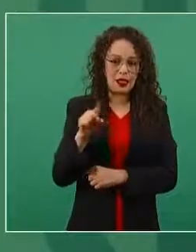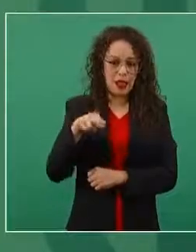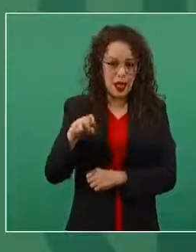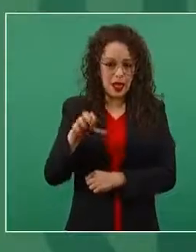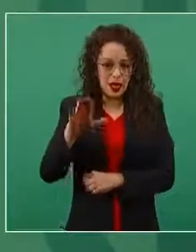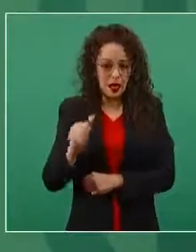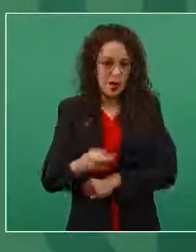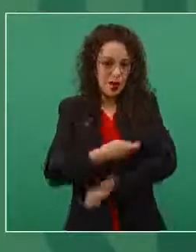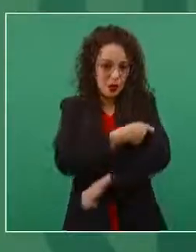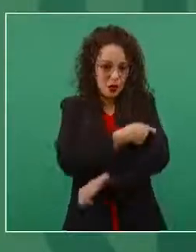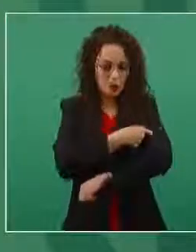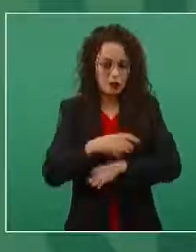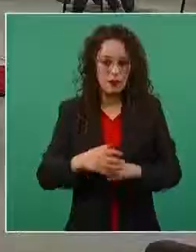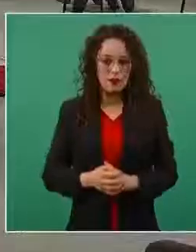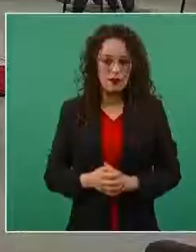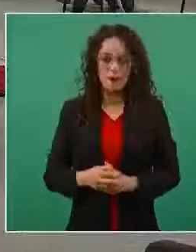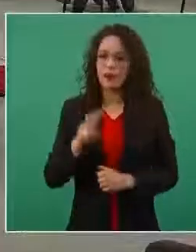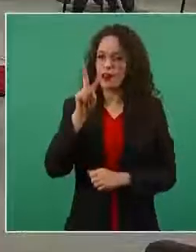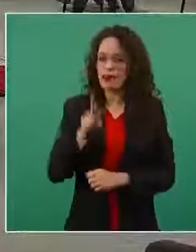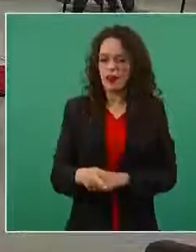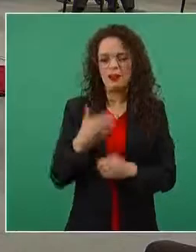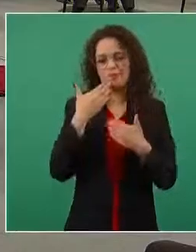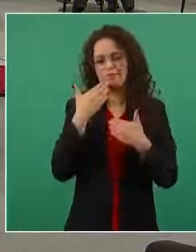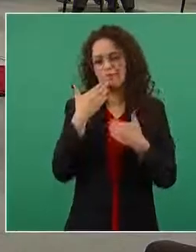y sería muy favorable,